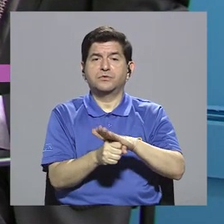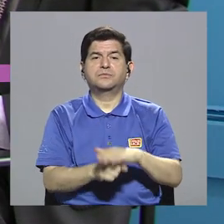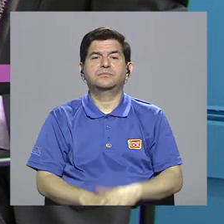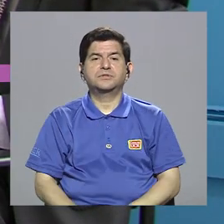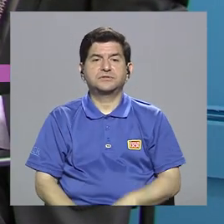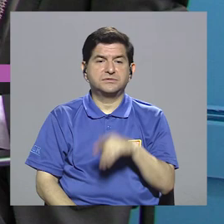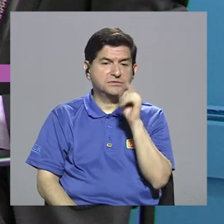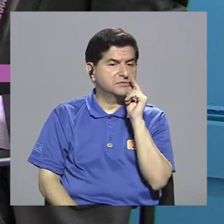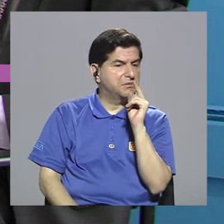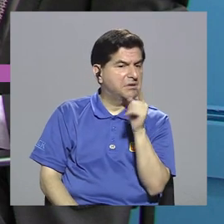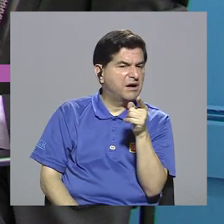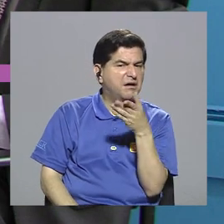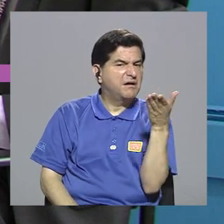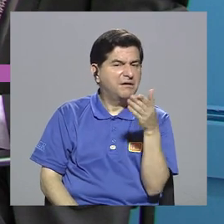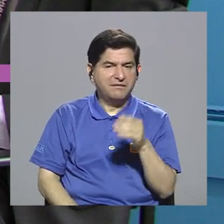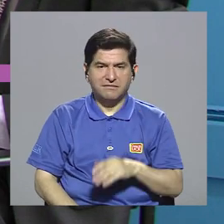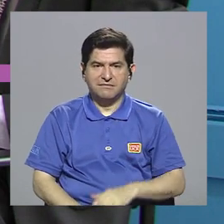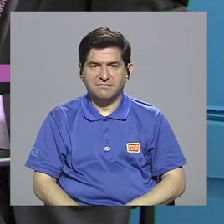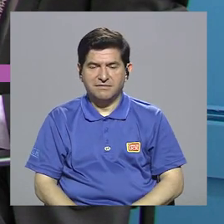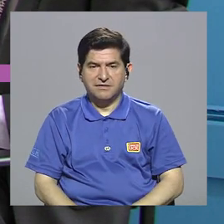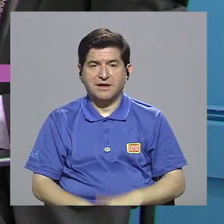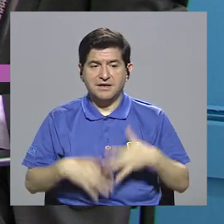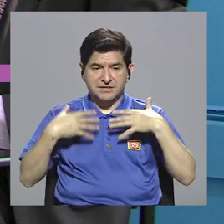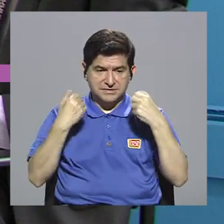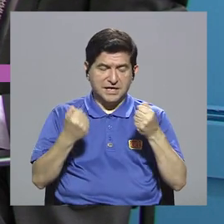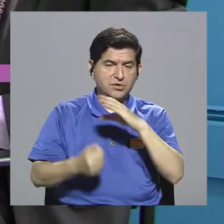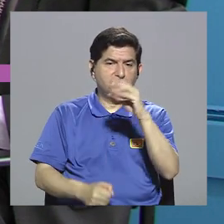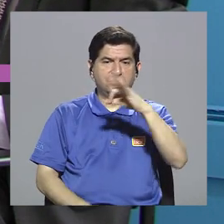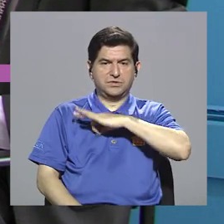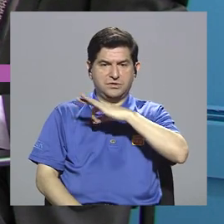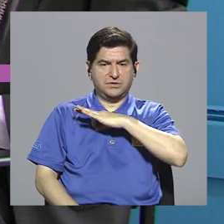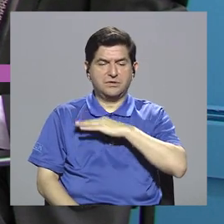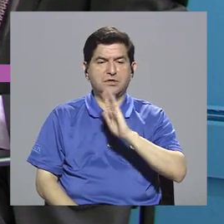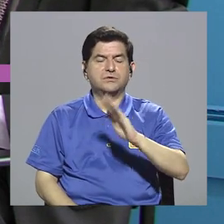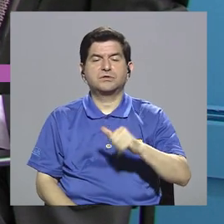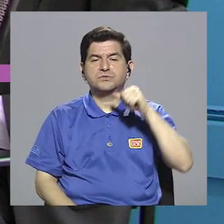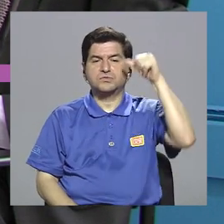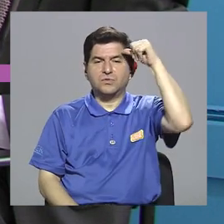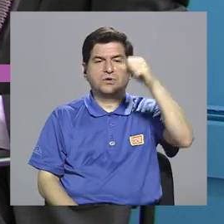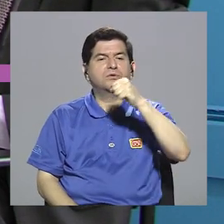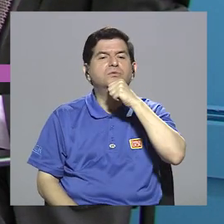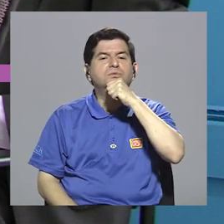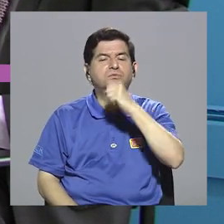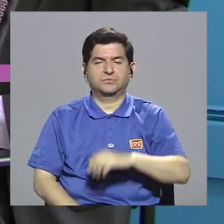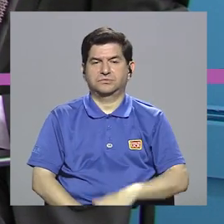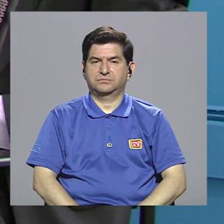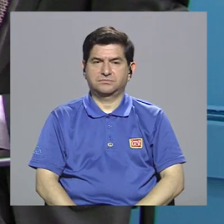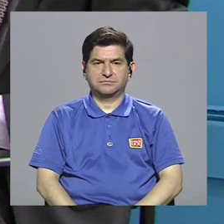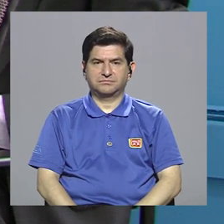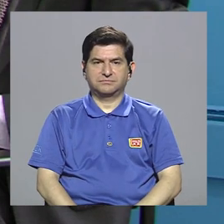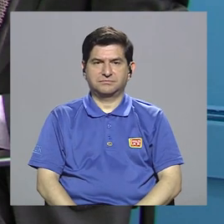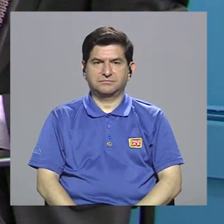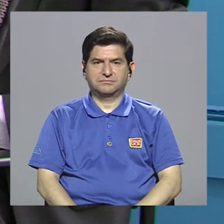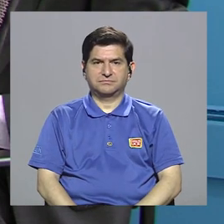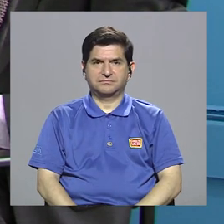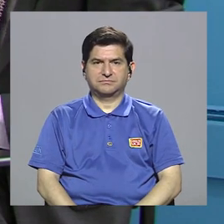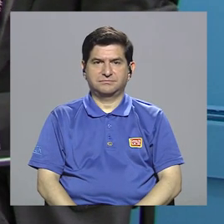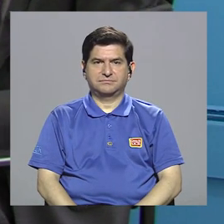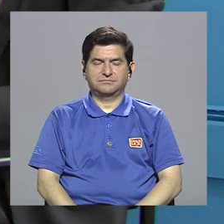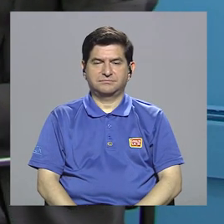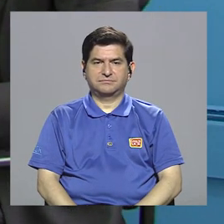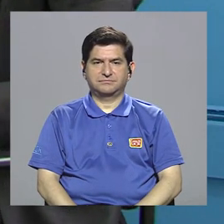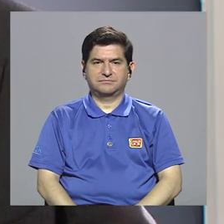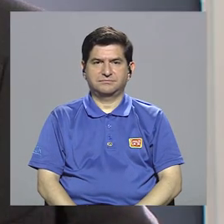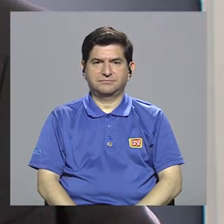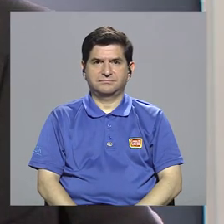con con la salud y el bienestar de su auto mayor o